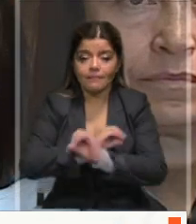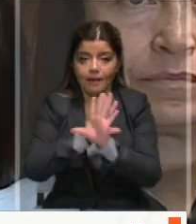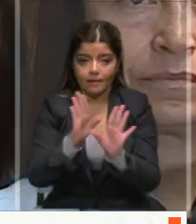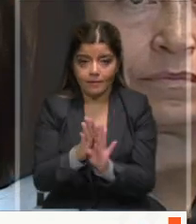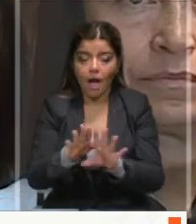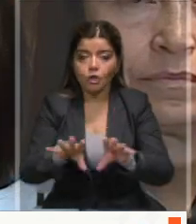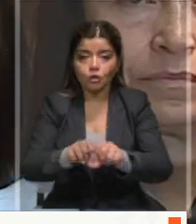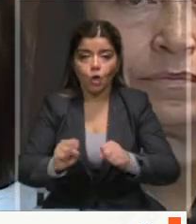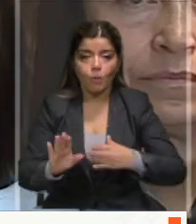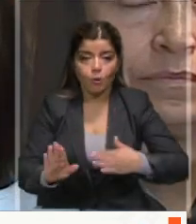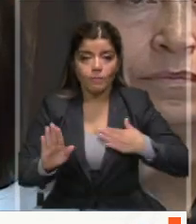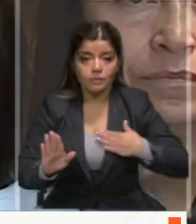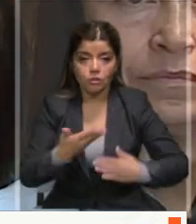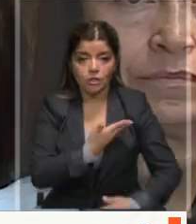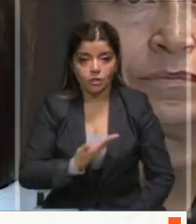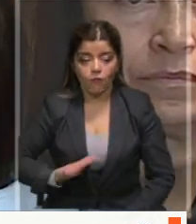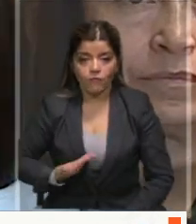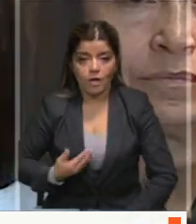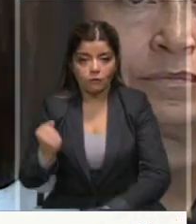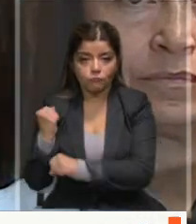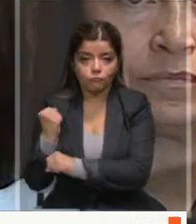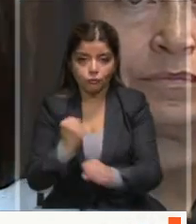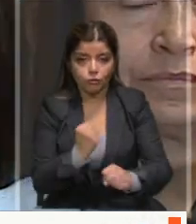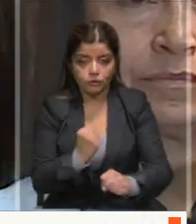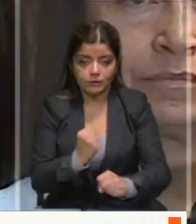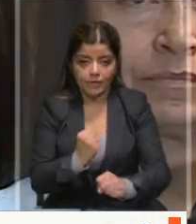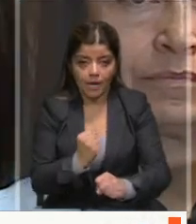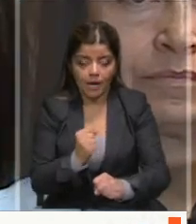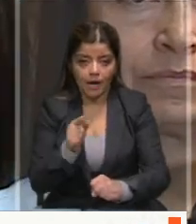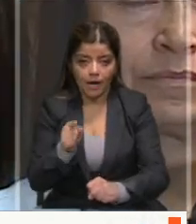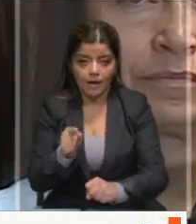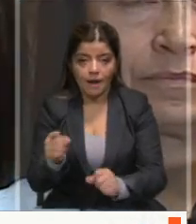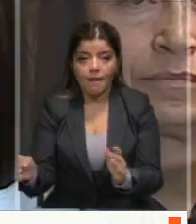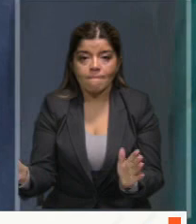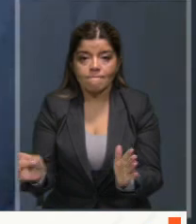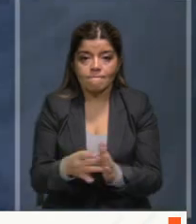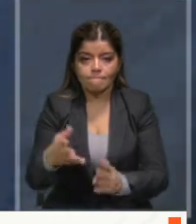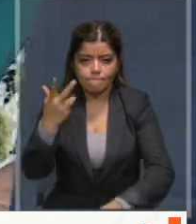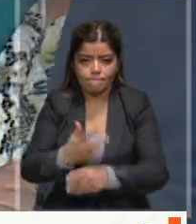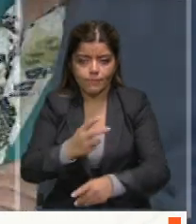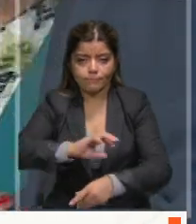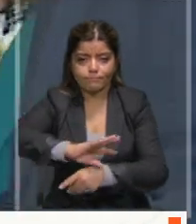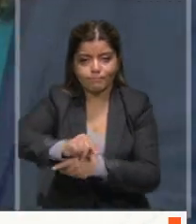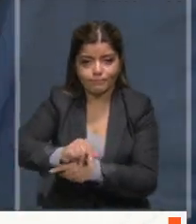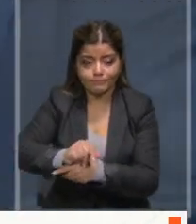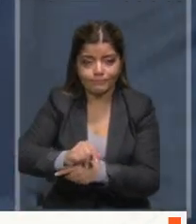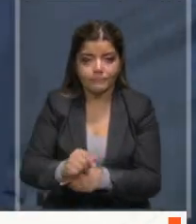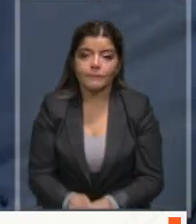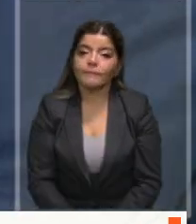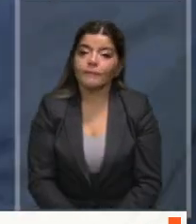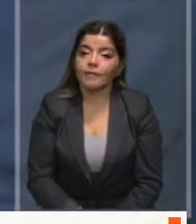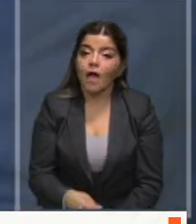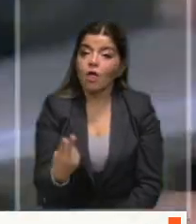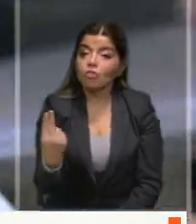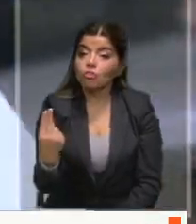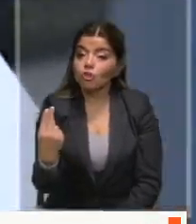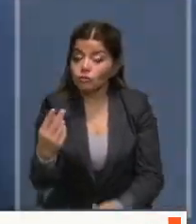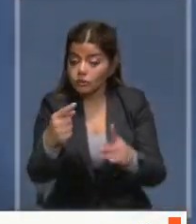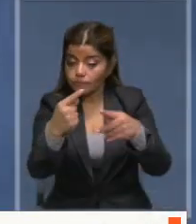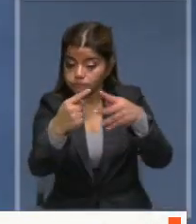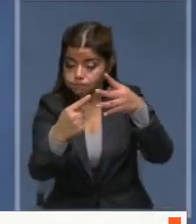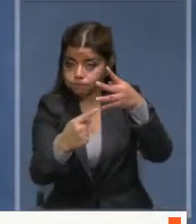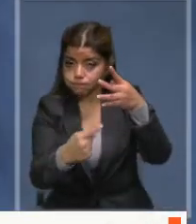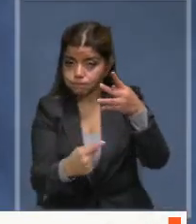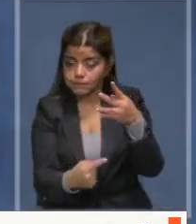es compromiso de este gobierno de combatir sin vacilaciones la delincuencia dentro de las doce razones de la interpelación según